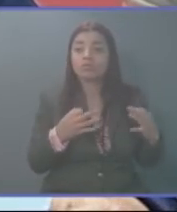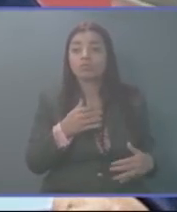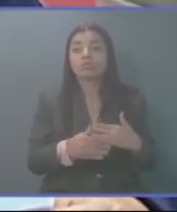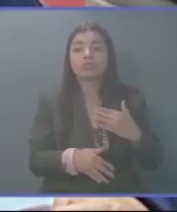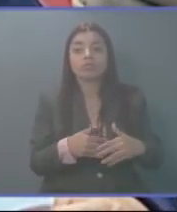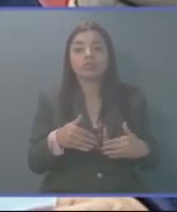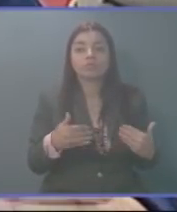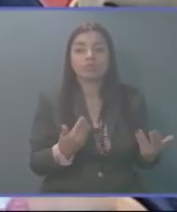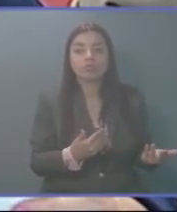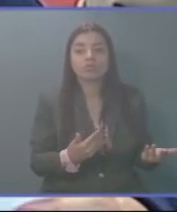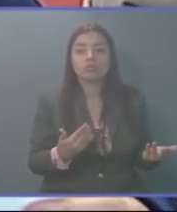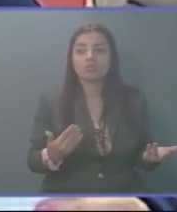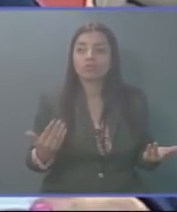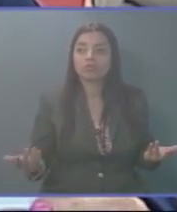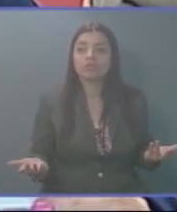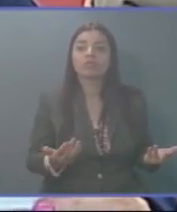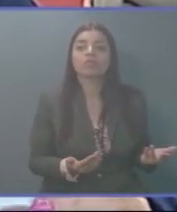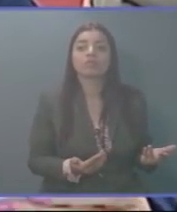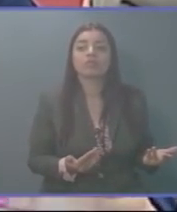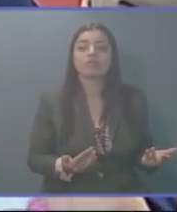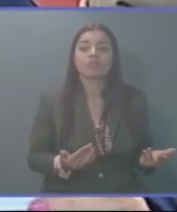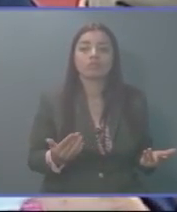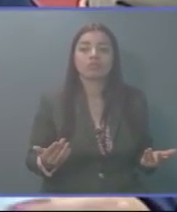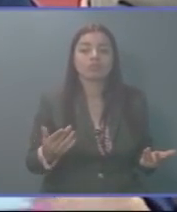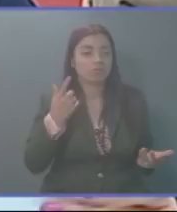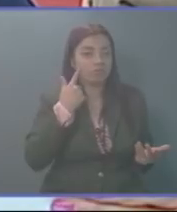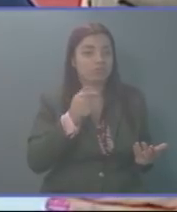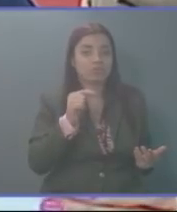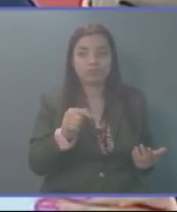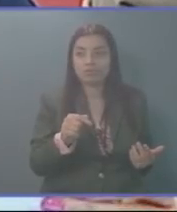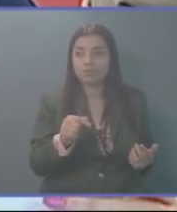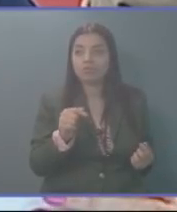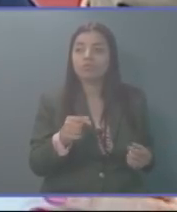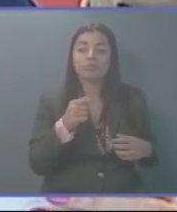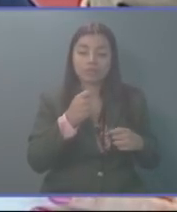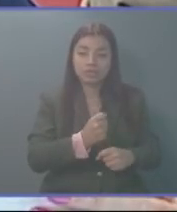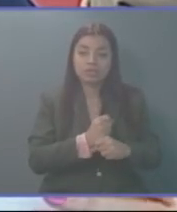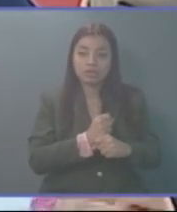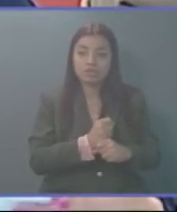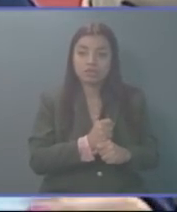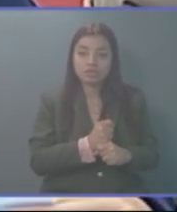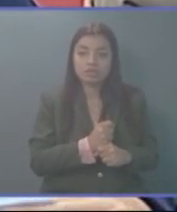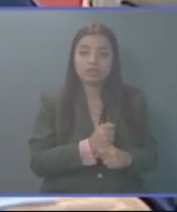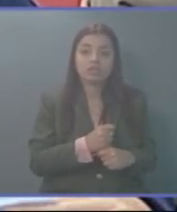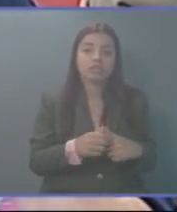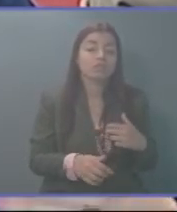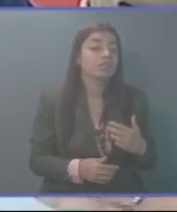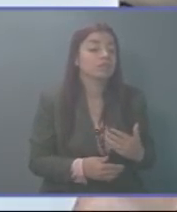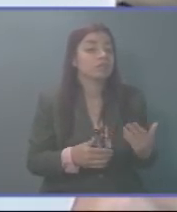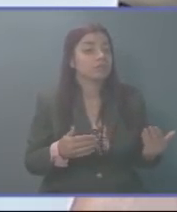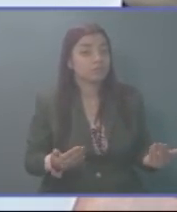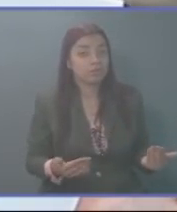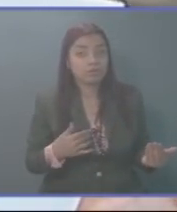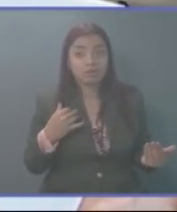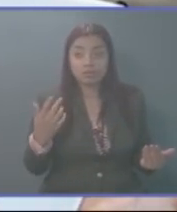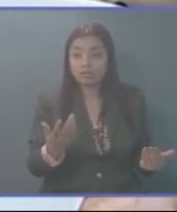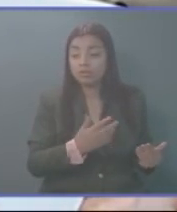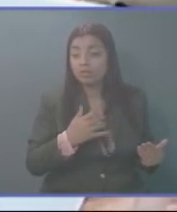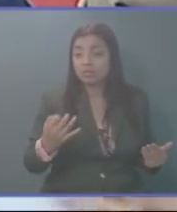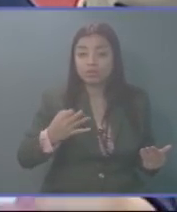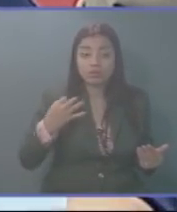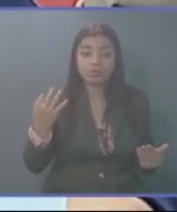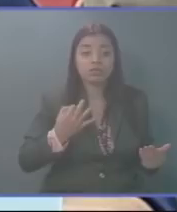de aliviar un poco y dar un poco de certeza sobre lo que estaba pasando, pero necesitábamos